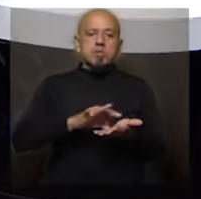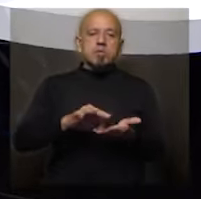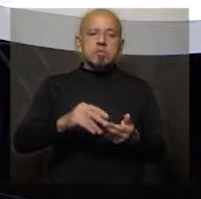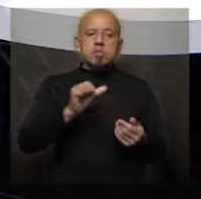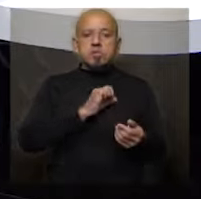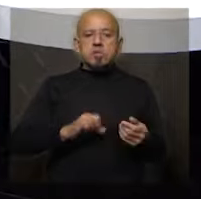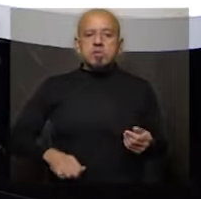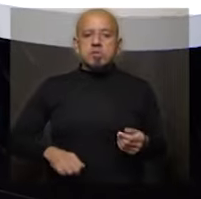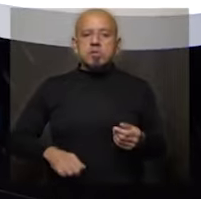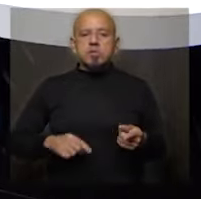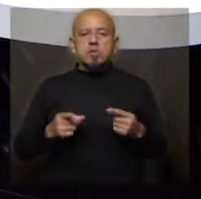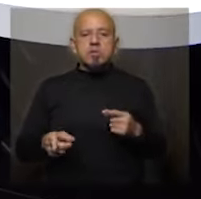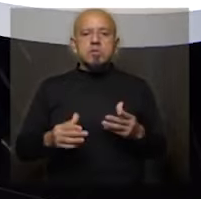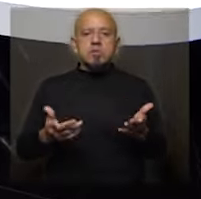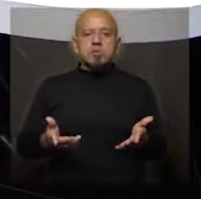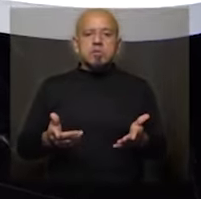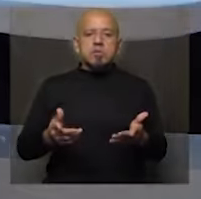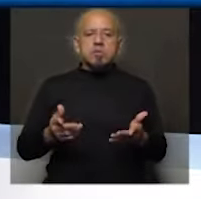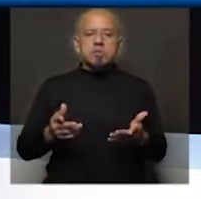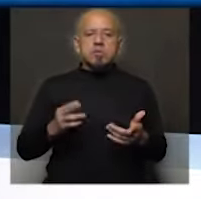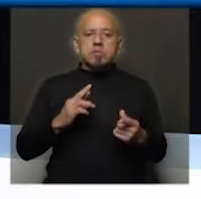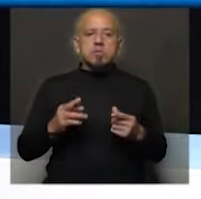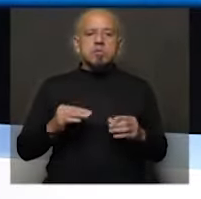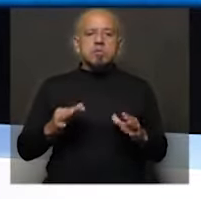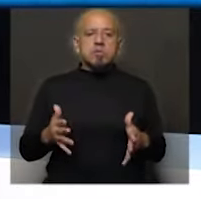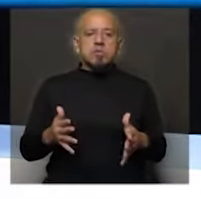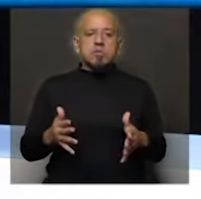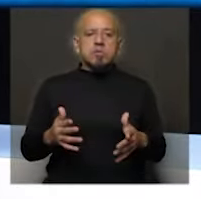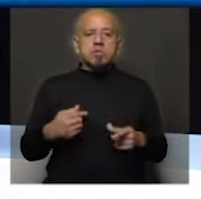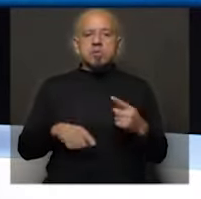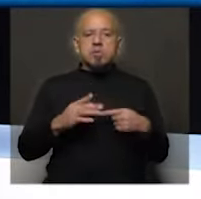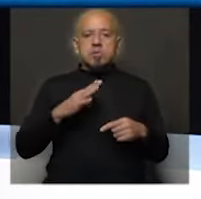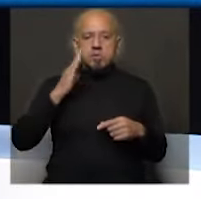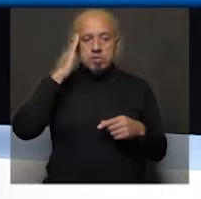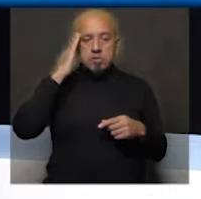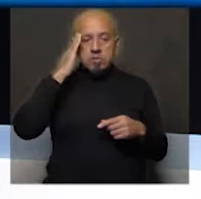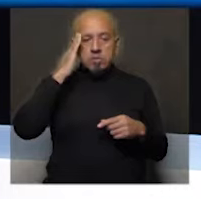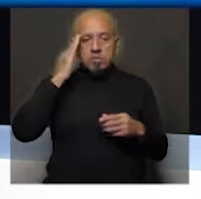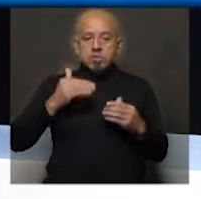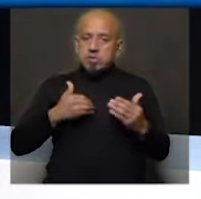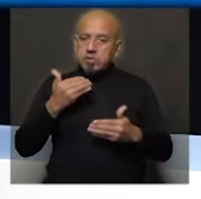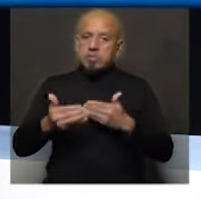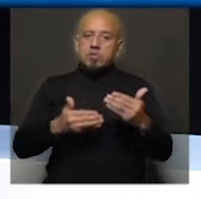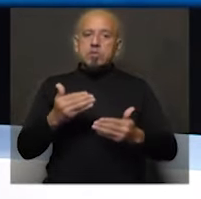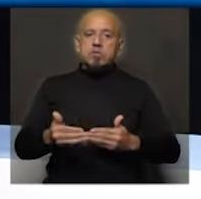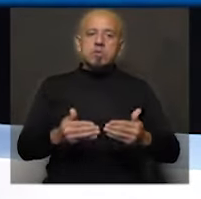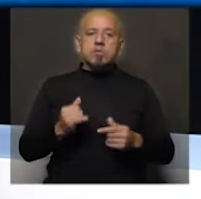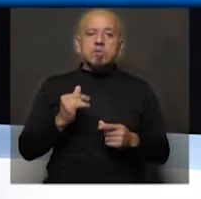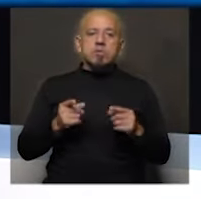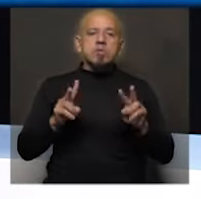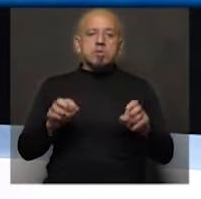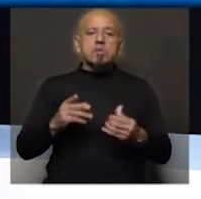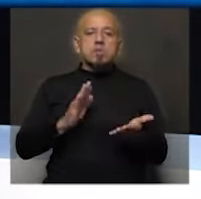Estado para que tiene que dar una respuesta que tiene que ver con que sabemos que se ha avanzado que se se pone el tema